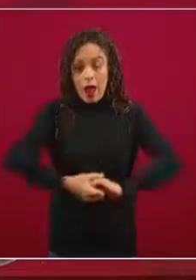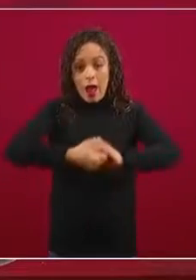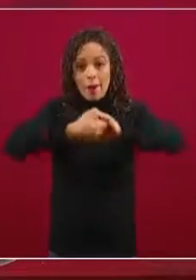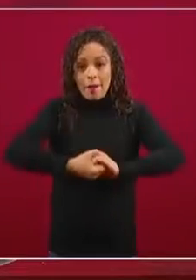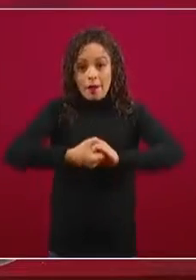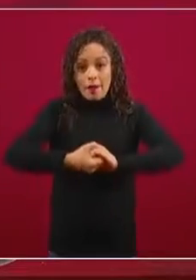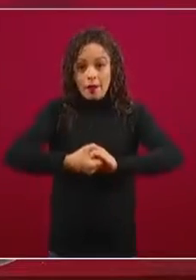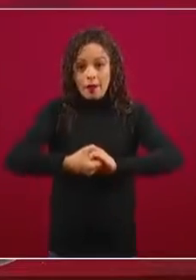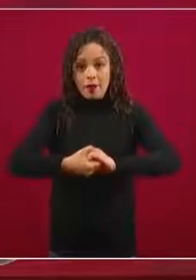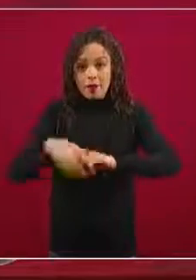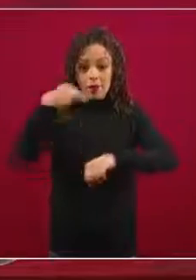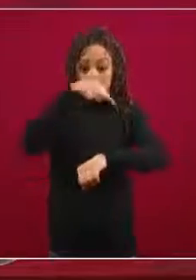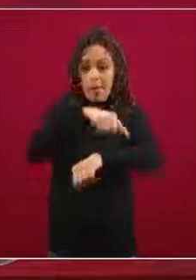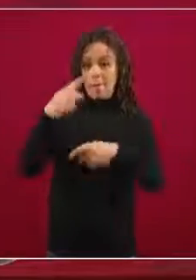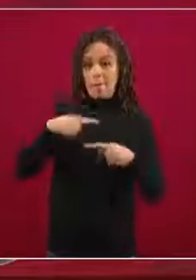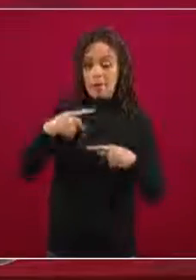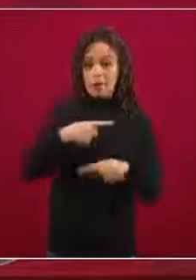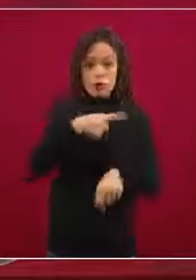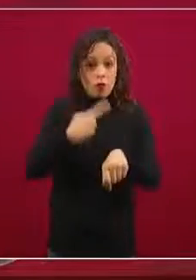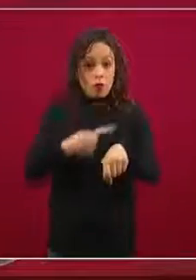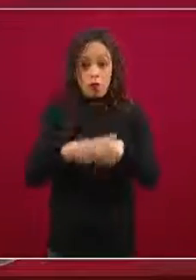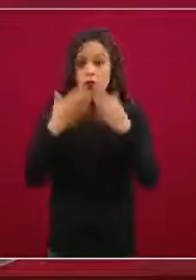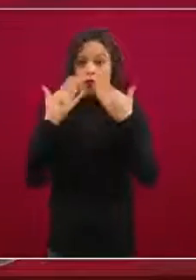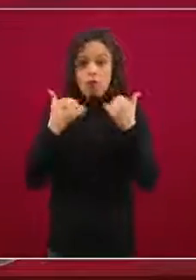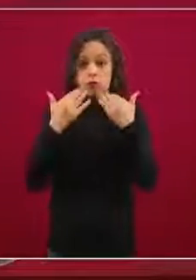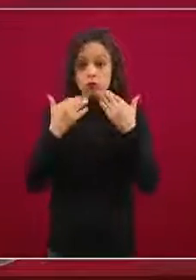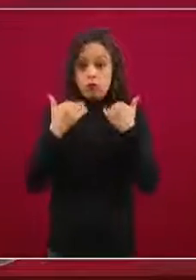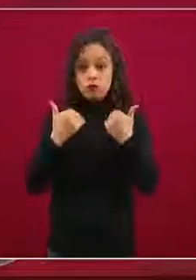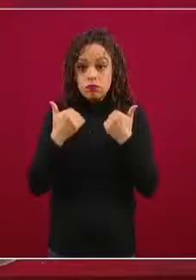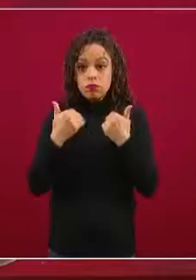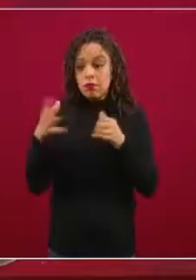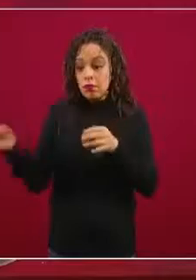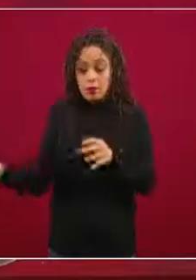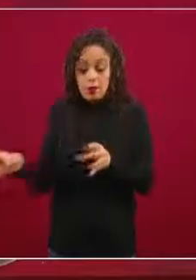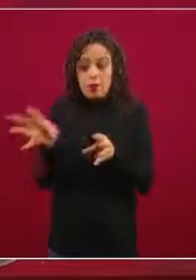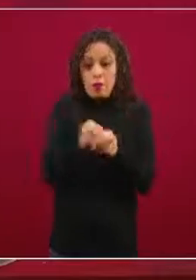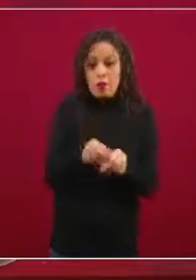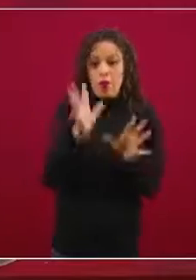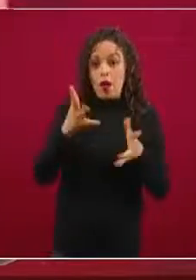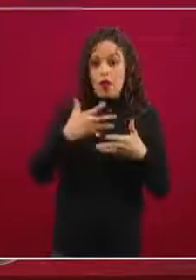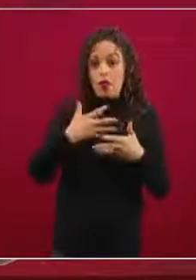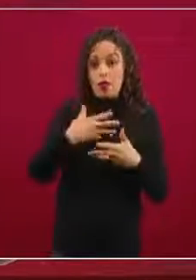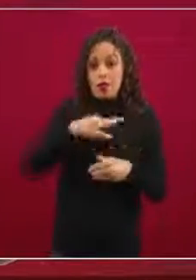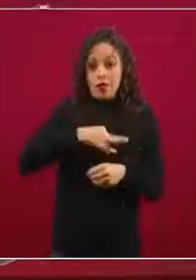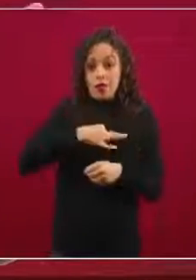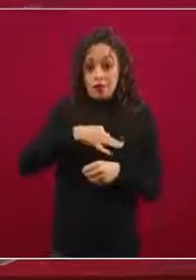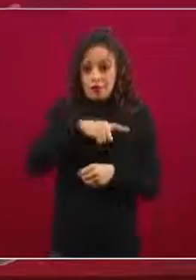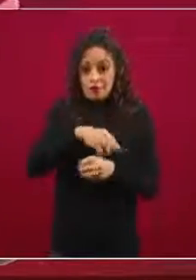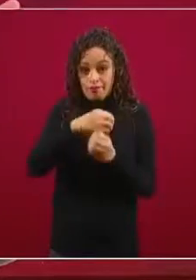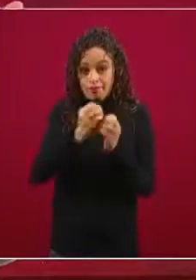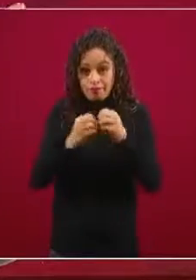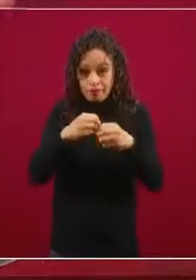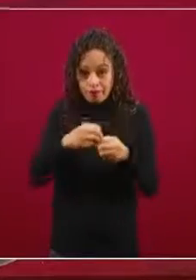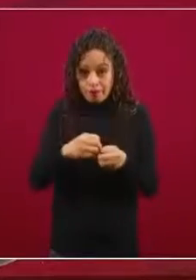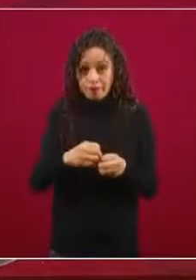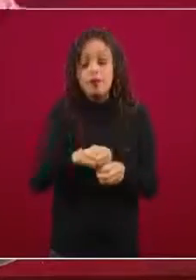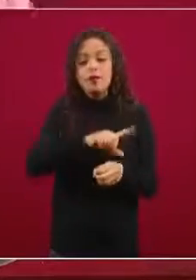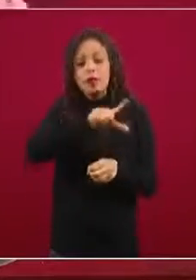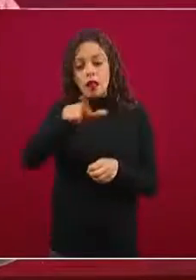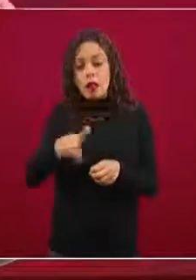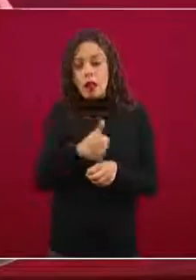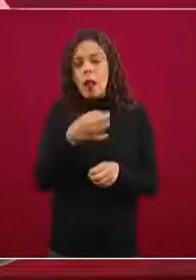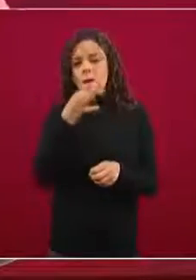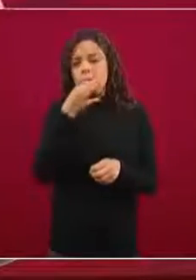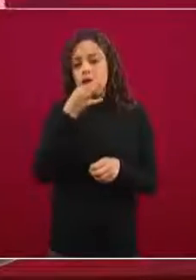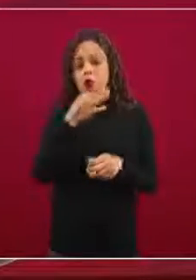virus. Y a su vez, esa persona que no está enferma y ya tiene los virus, aún varios minutos después, es posible que